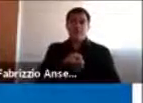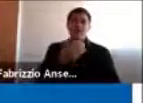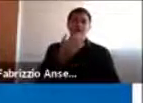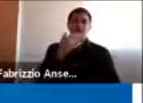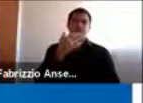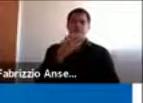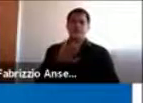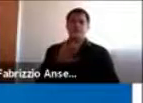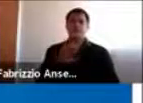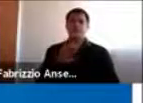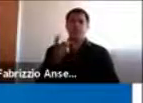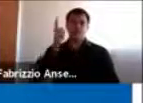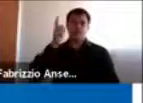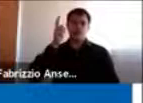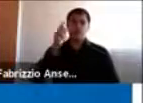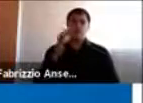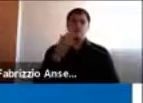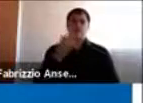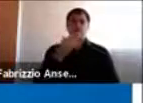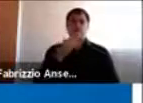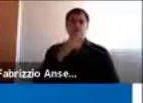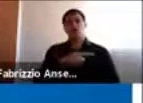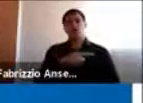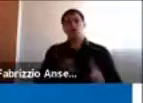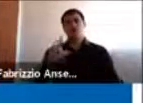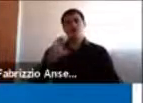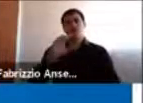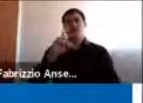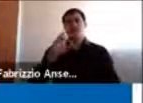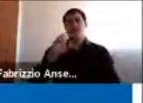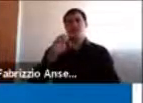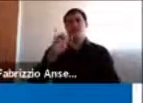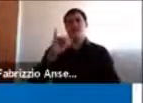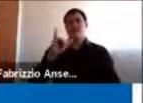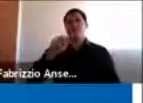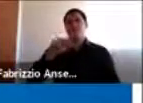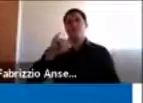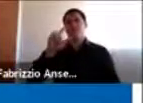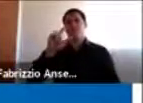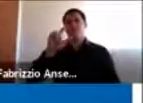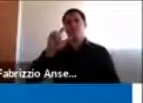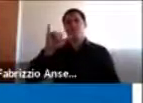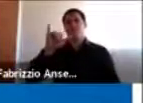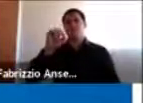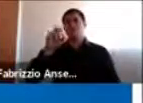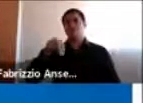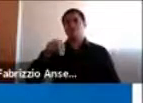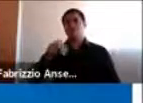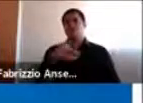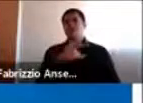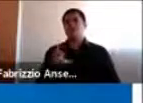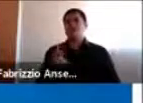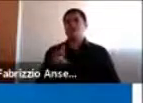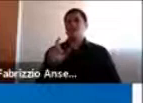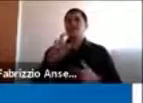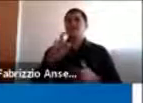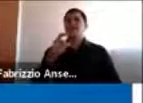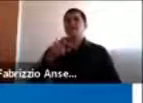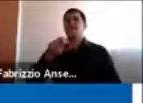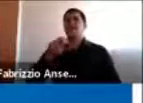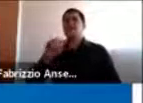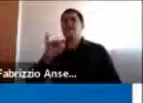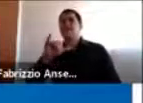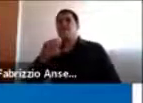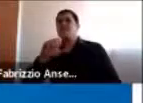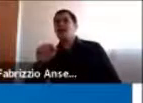y la definición la definición de la gráfica es particularmente importante dado que si ustedes tienen un dispositivo en el cual el